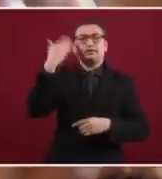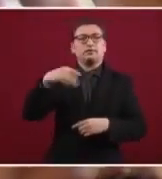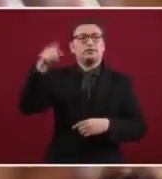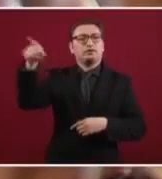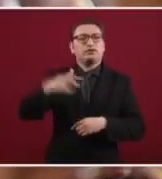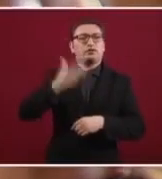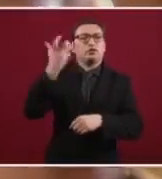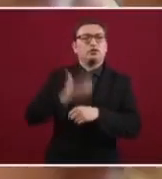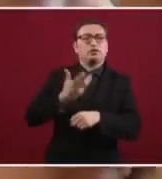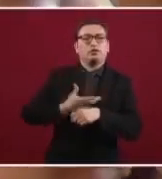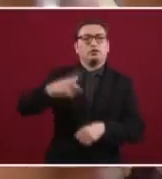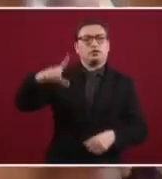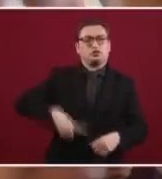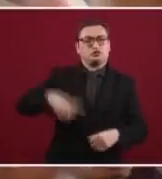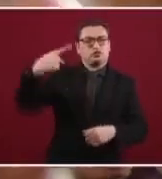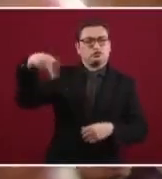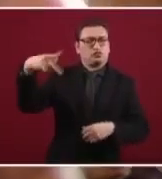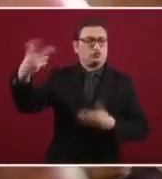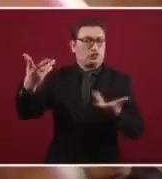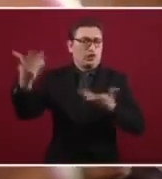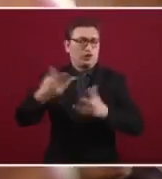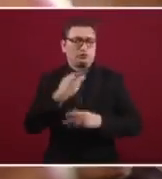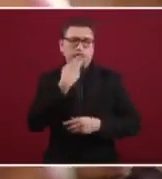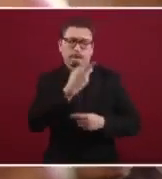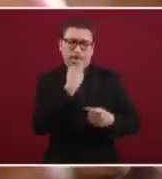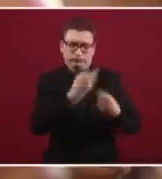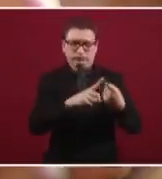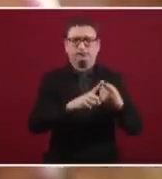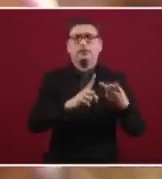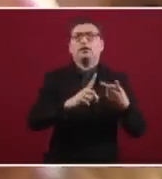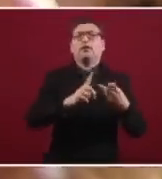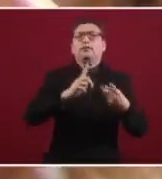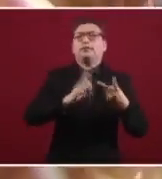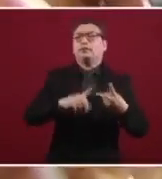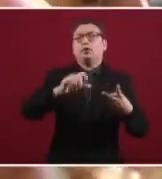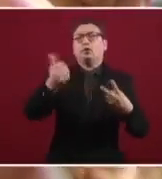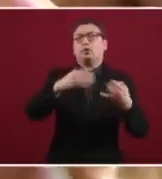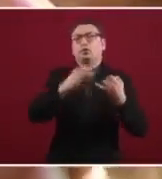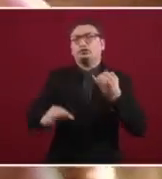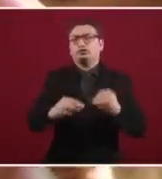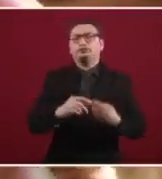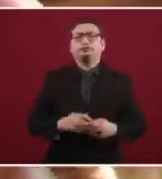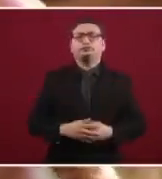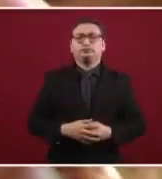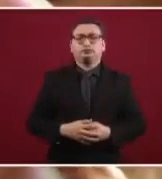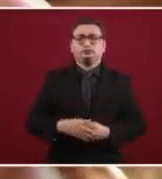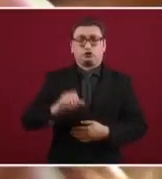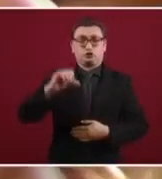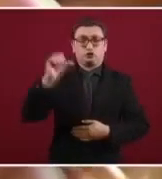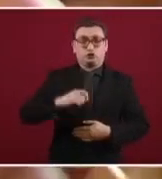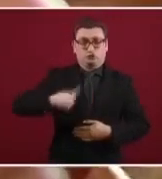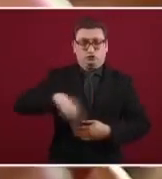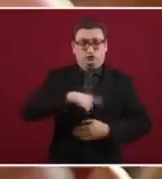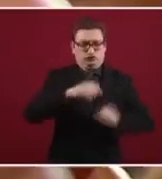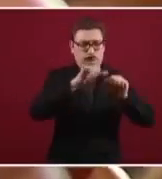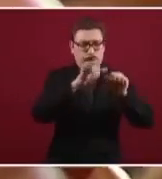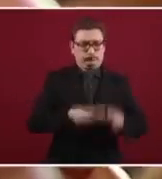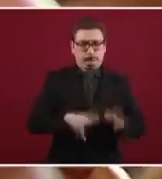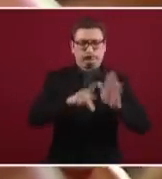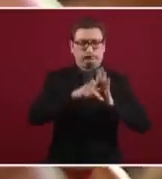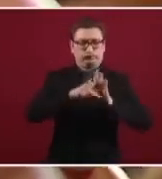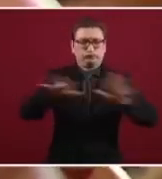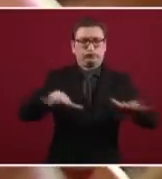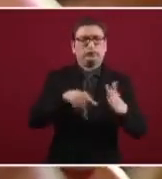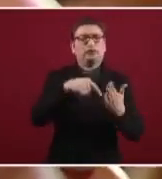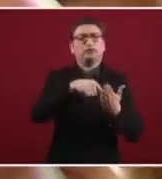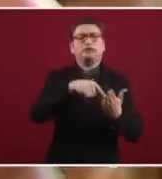el gobierno de Estados Unidos. Y ya por último también Hoy publicamos una nota en donde se